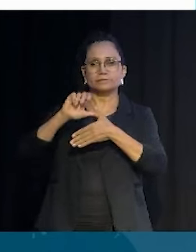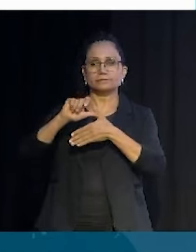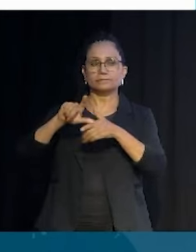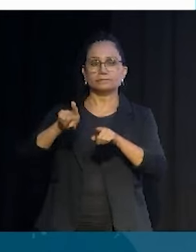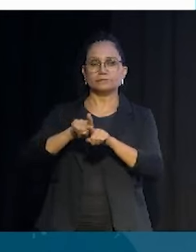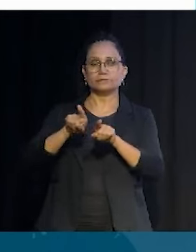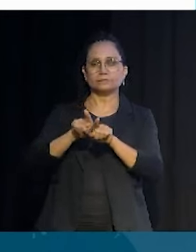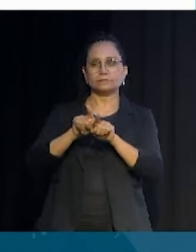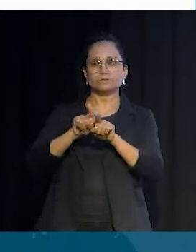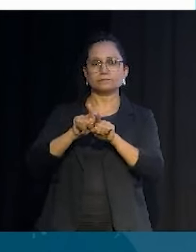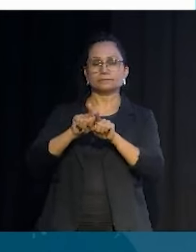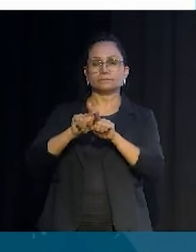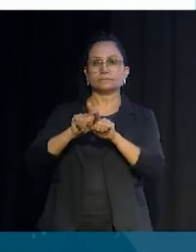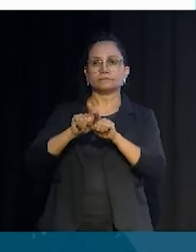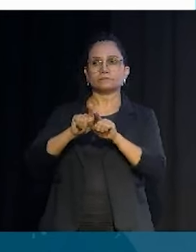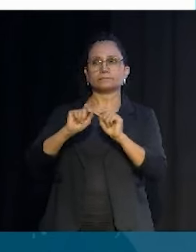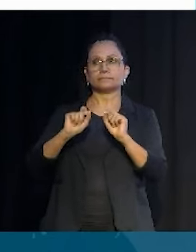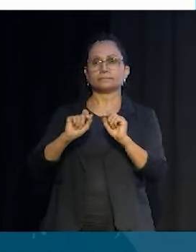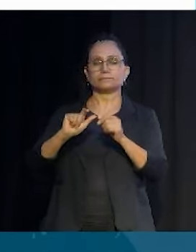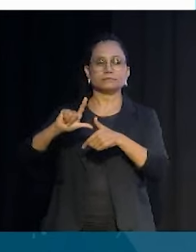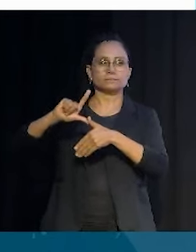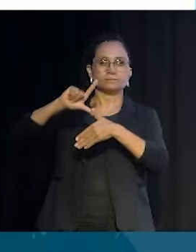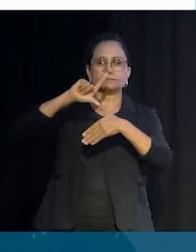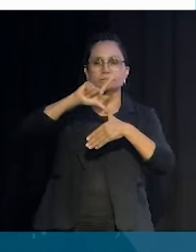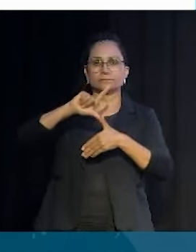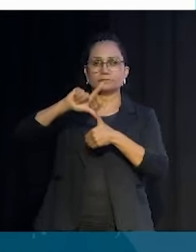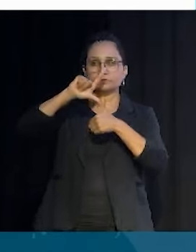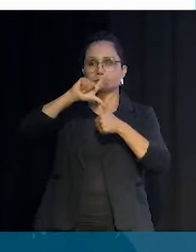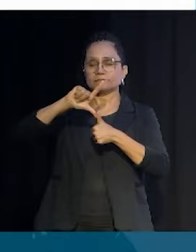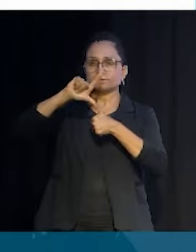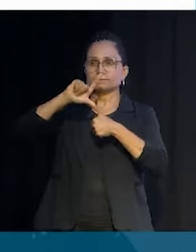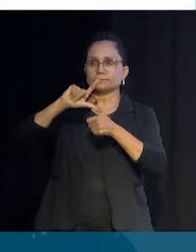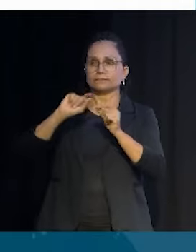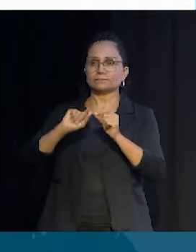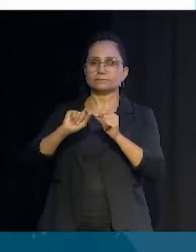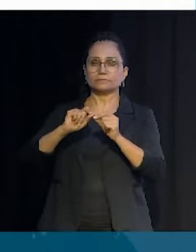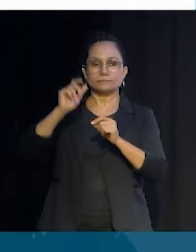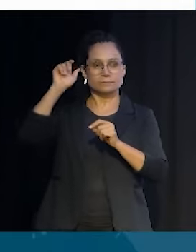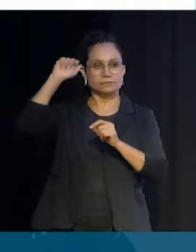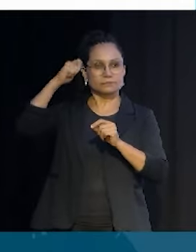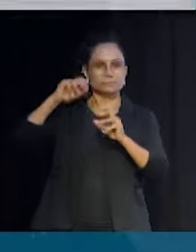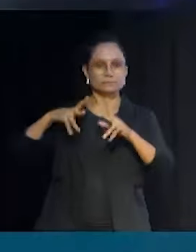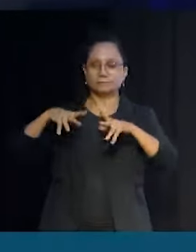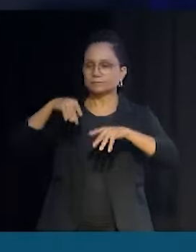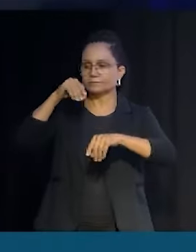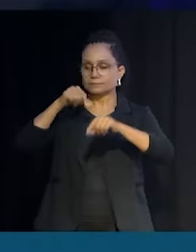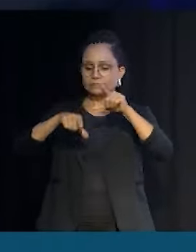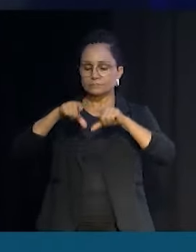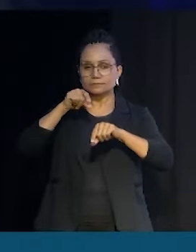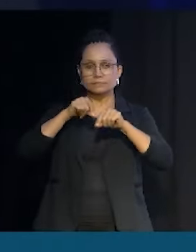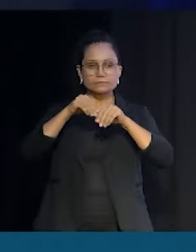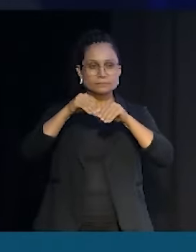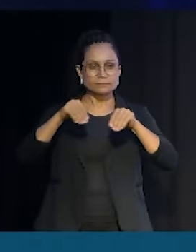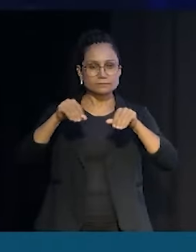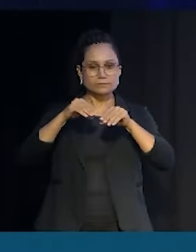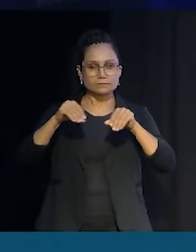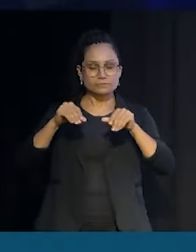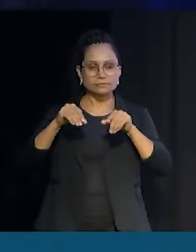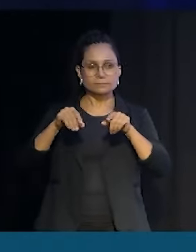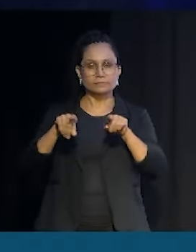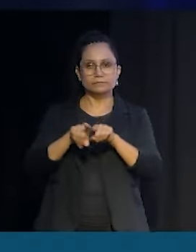Latina, buena parte de Asia también, porque aquí hay mucha tierra disponible para